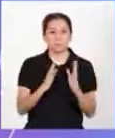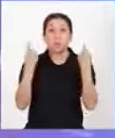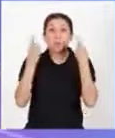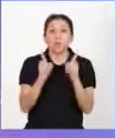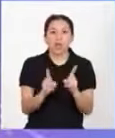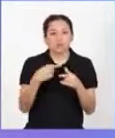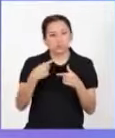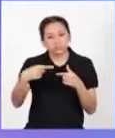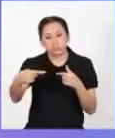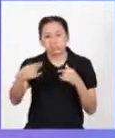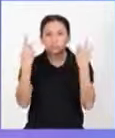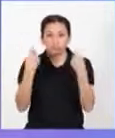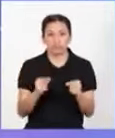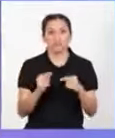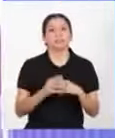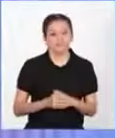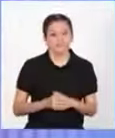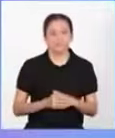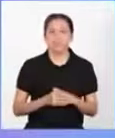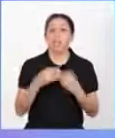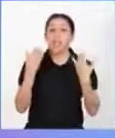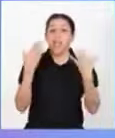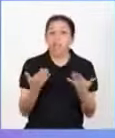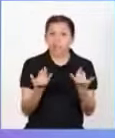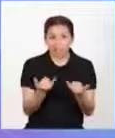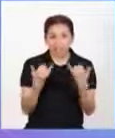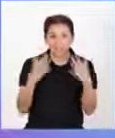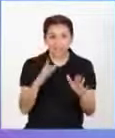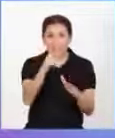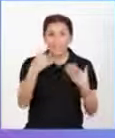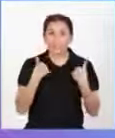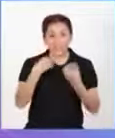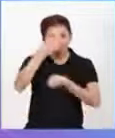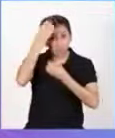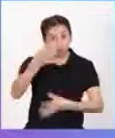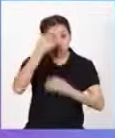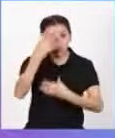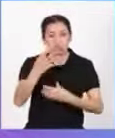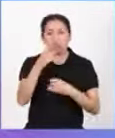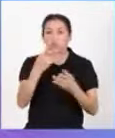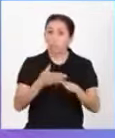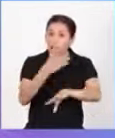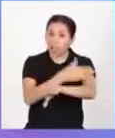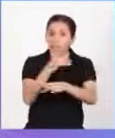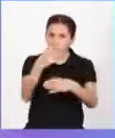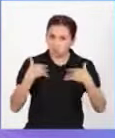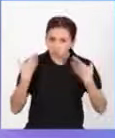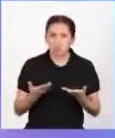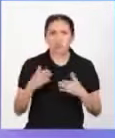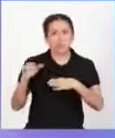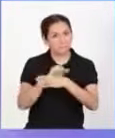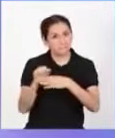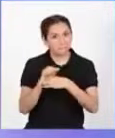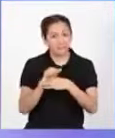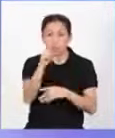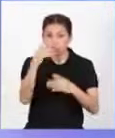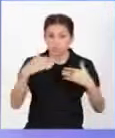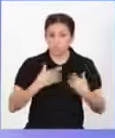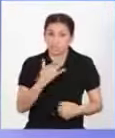cuando ocurra algún evento. Ahora que tenemos esta valiosa información, pongámosla en